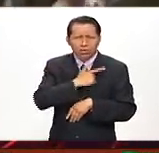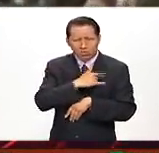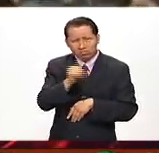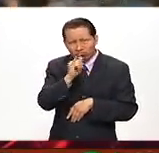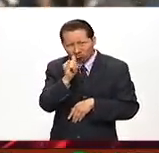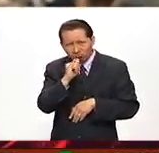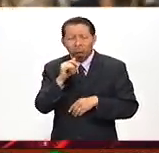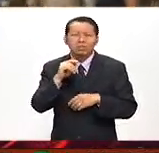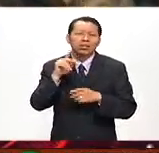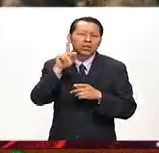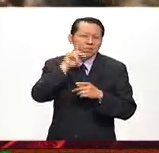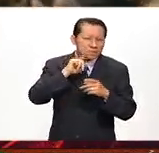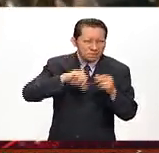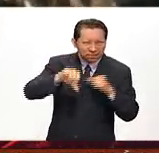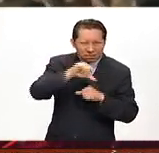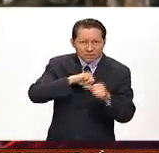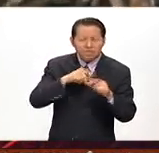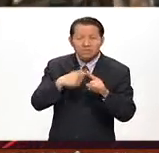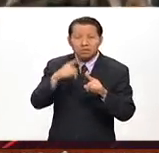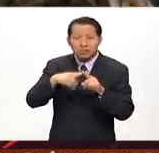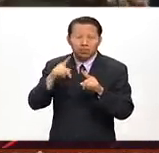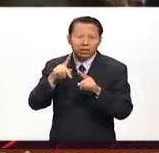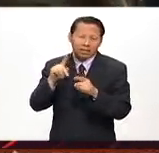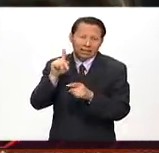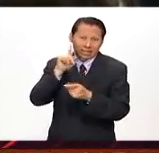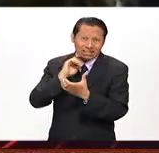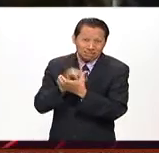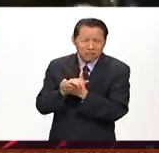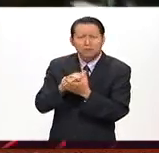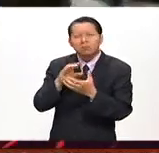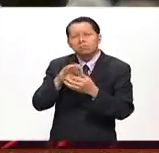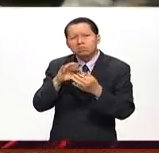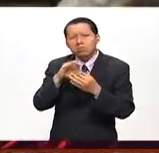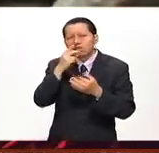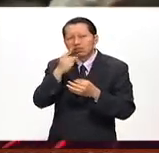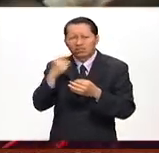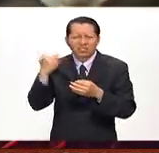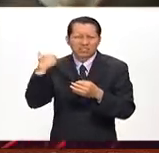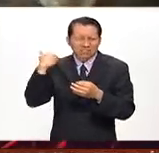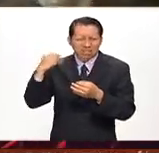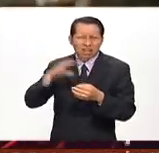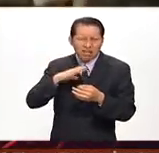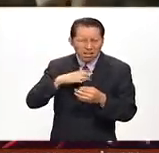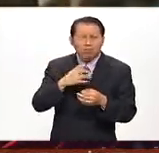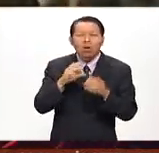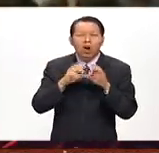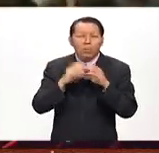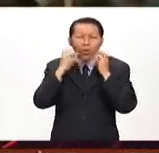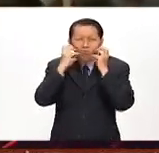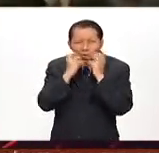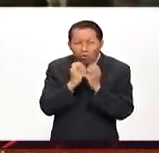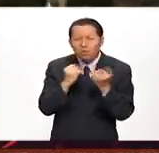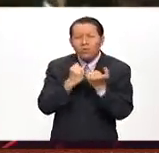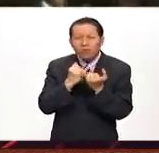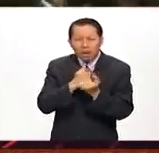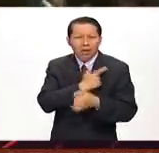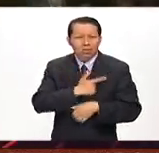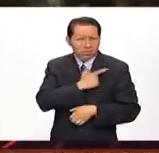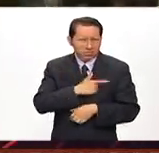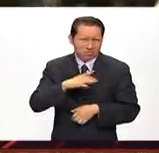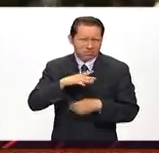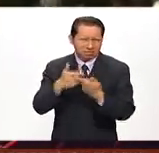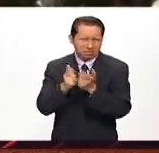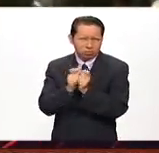ex esposa reveló a la policía que en los últimos meses se dejó crecer la barba, dejó de tomar y defendía posturas del islamismo